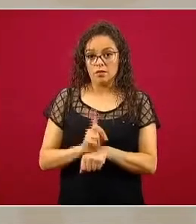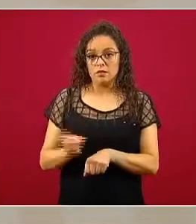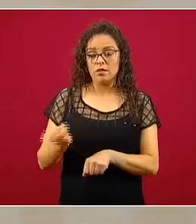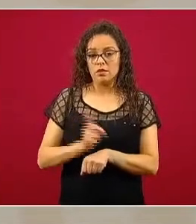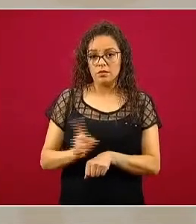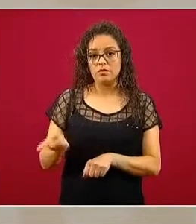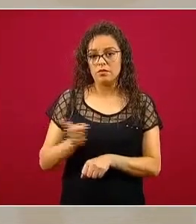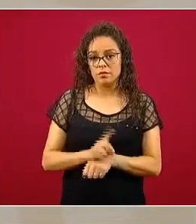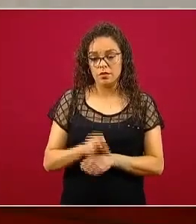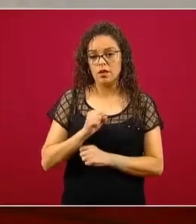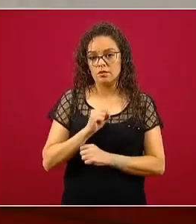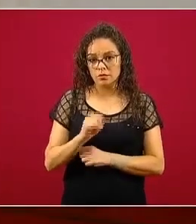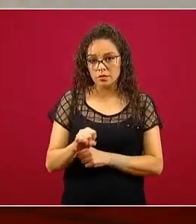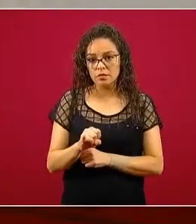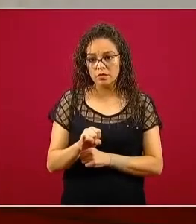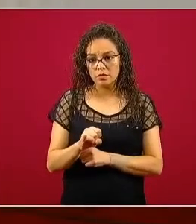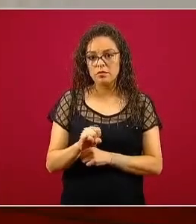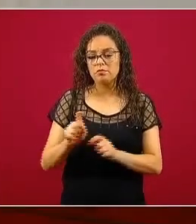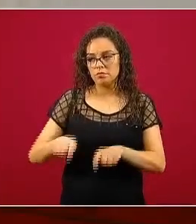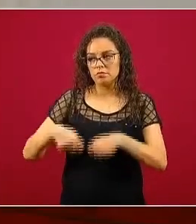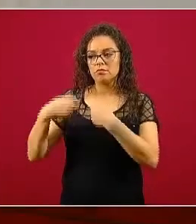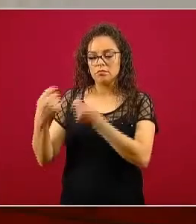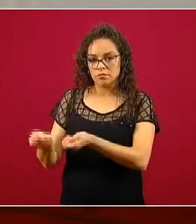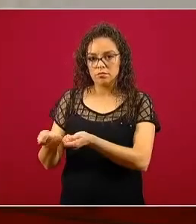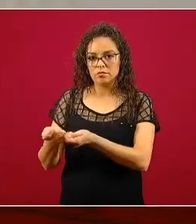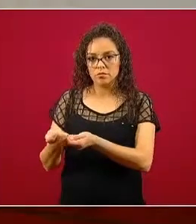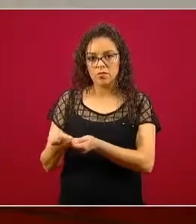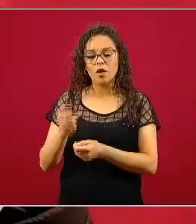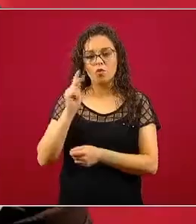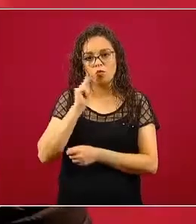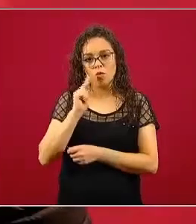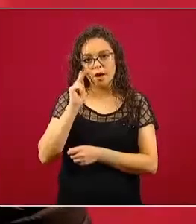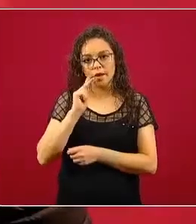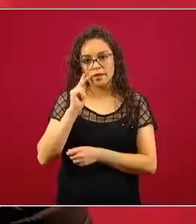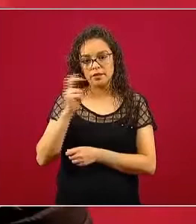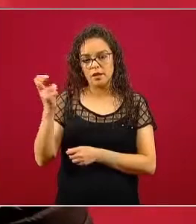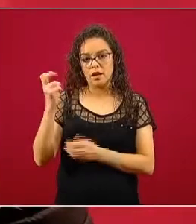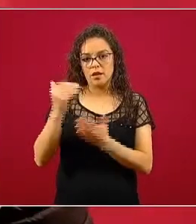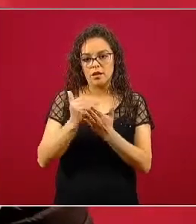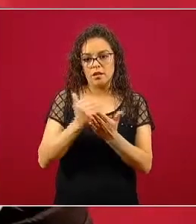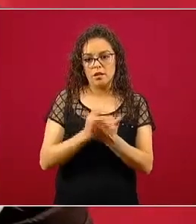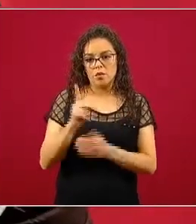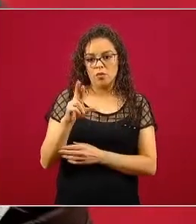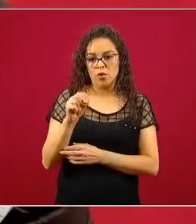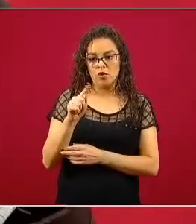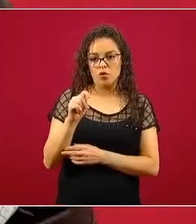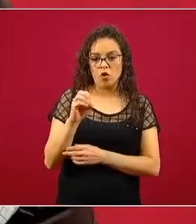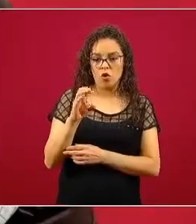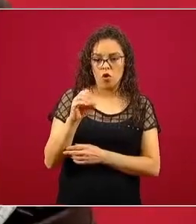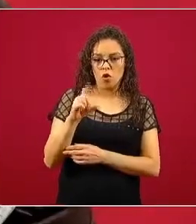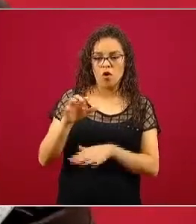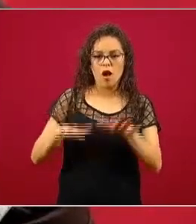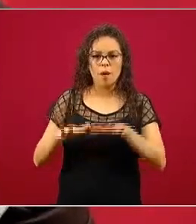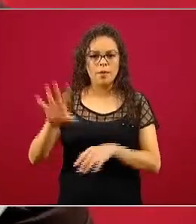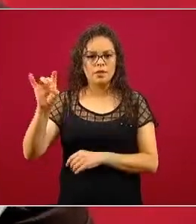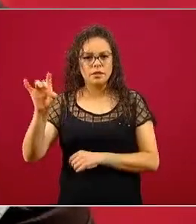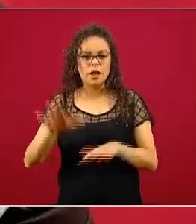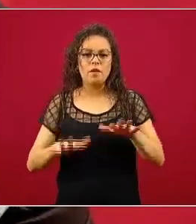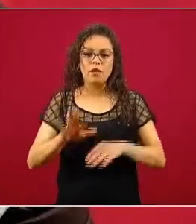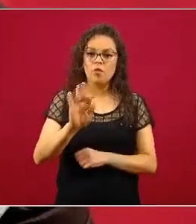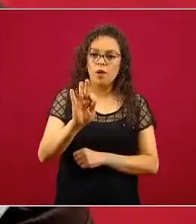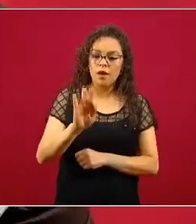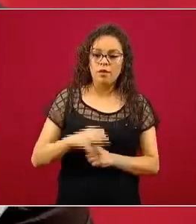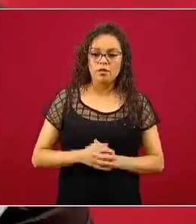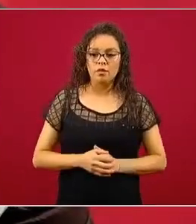están llegando muestras de este protocolo. En algunos casos son 30 muestras, en algunos casos 40. Con mucho